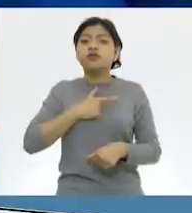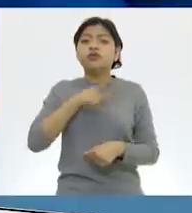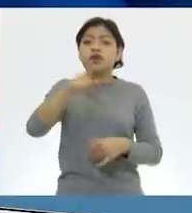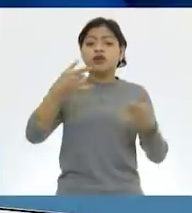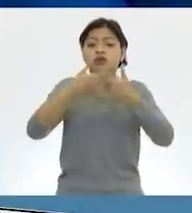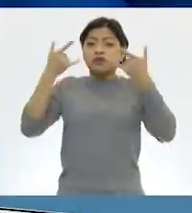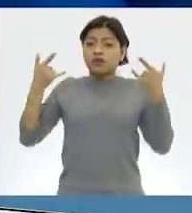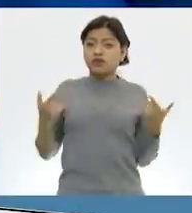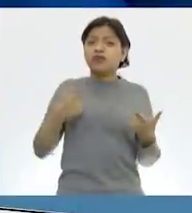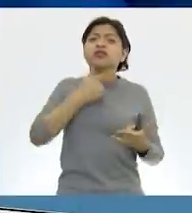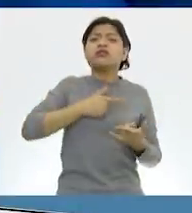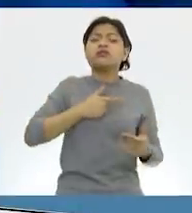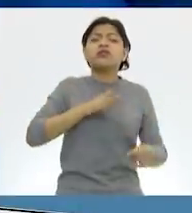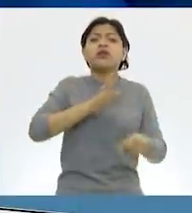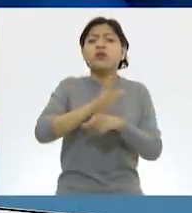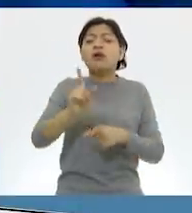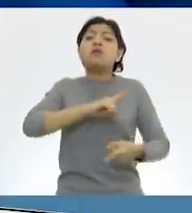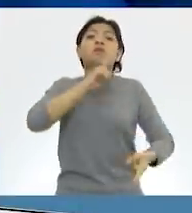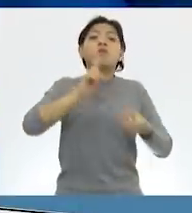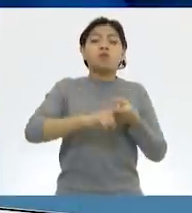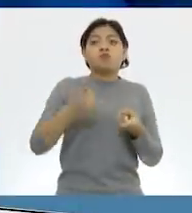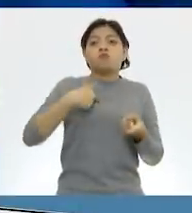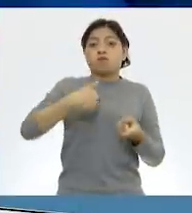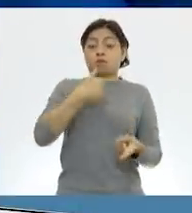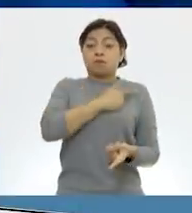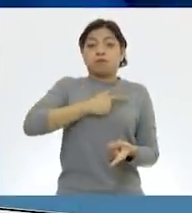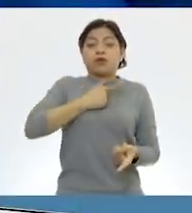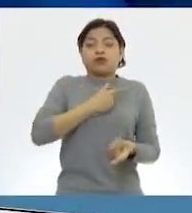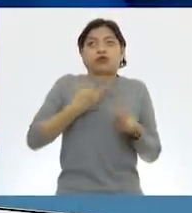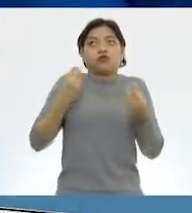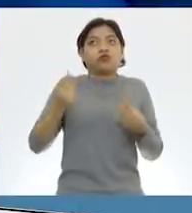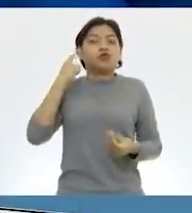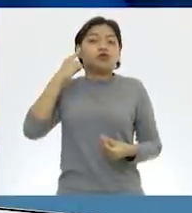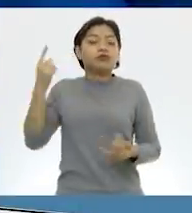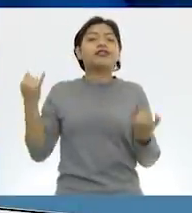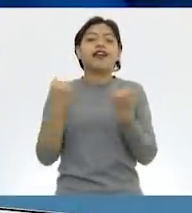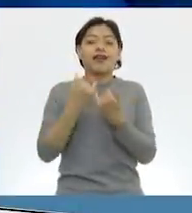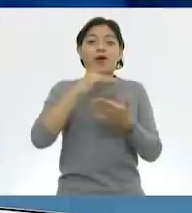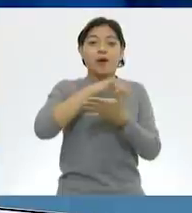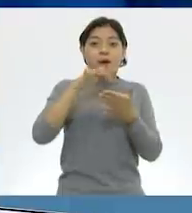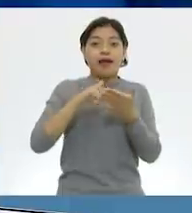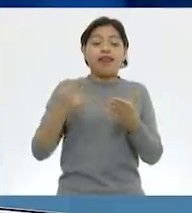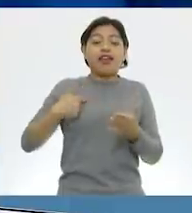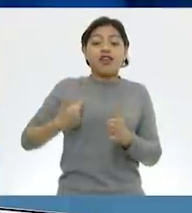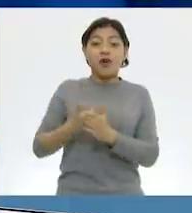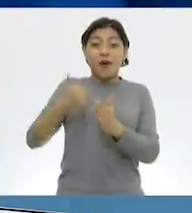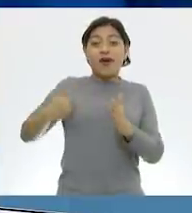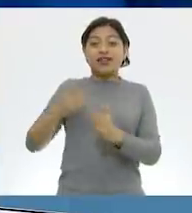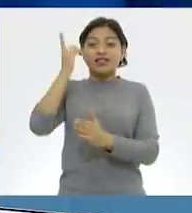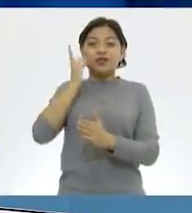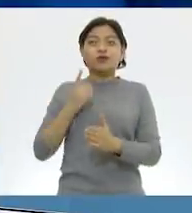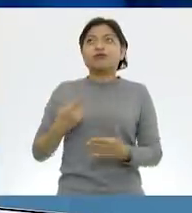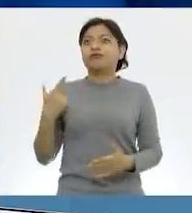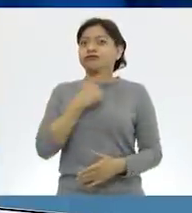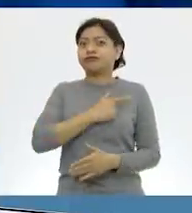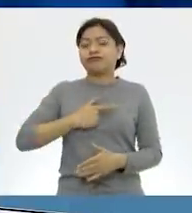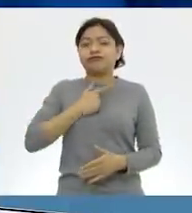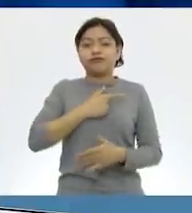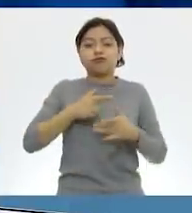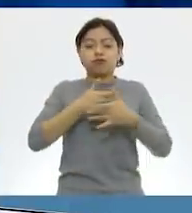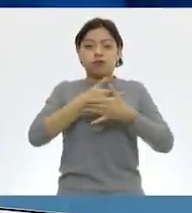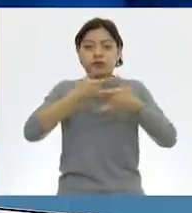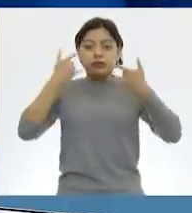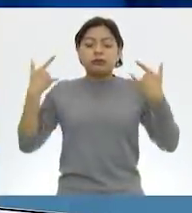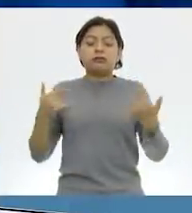cuentos prefieres? Por ejemplo, a mí me encanta escucharlos y leerlos. En particular, antes de dormirme me fascina leer historias de misterio y